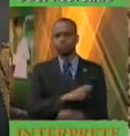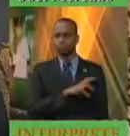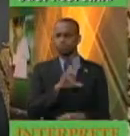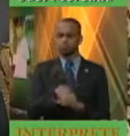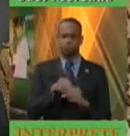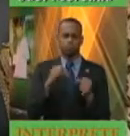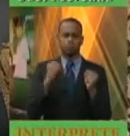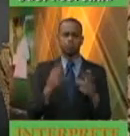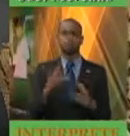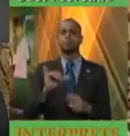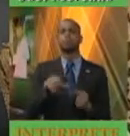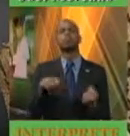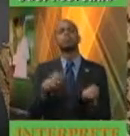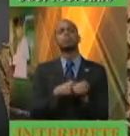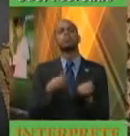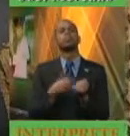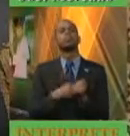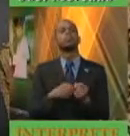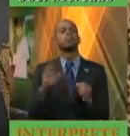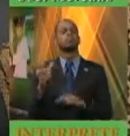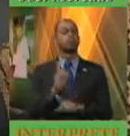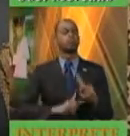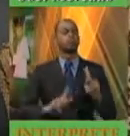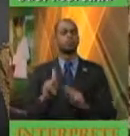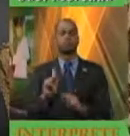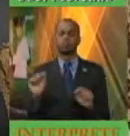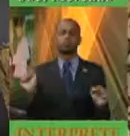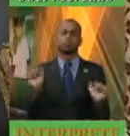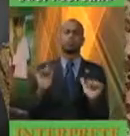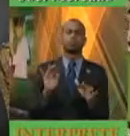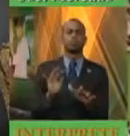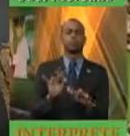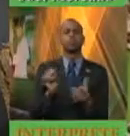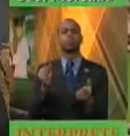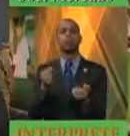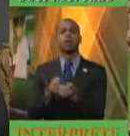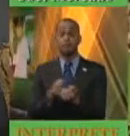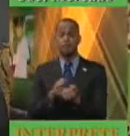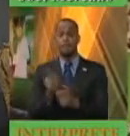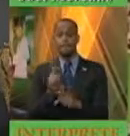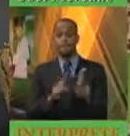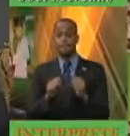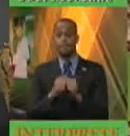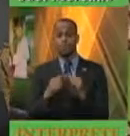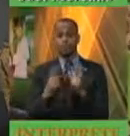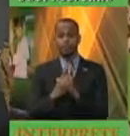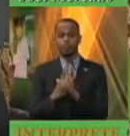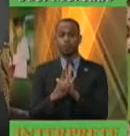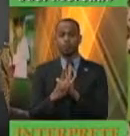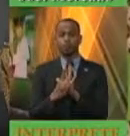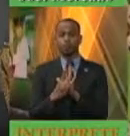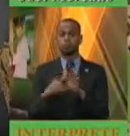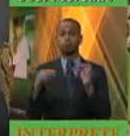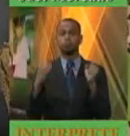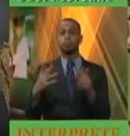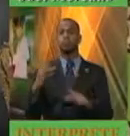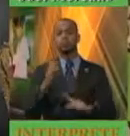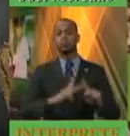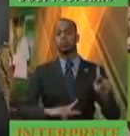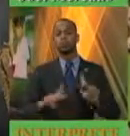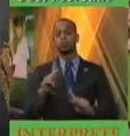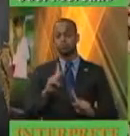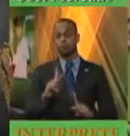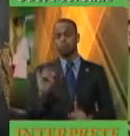contamos con un gran apoyo de la ciudadanía, la sociedad civil, tanto personas con discapacidad, había una gran cantidad, como